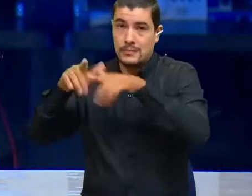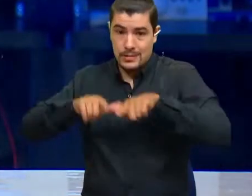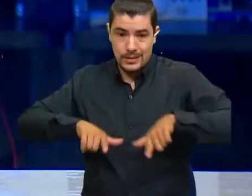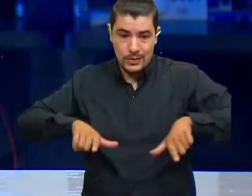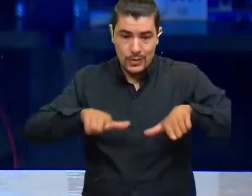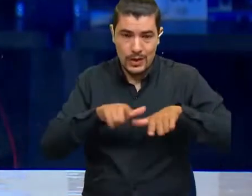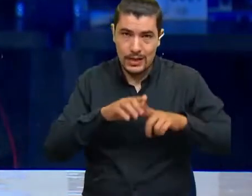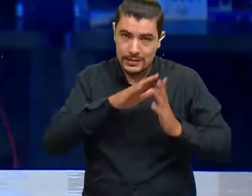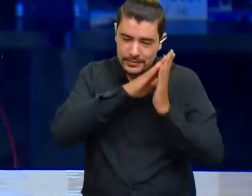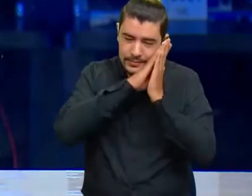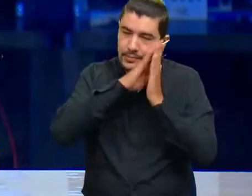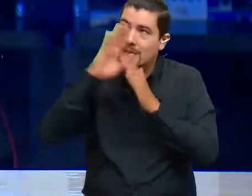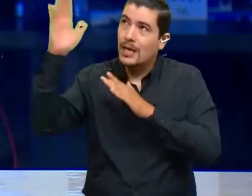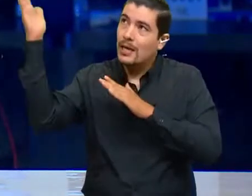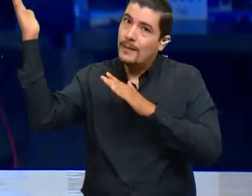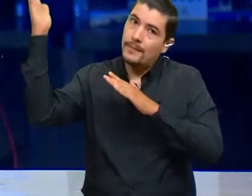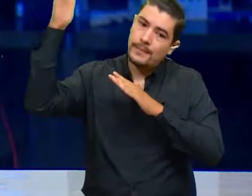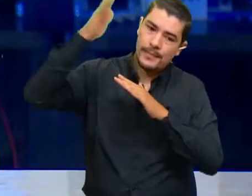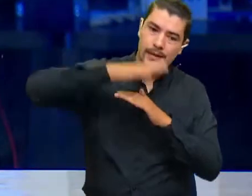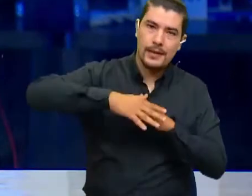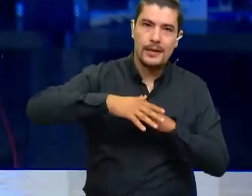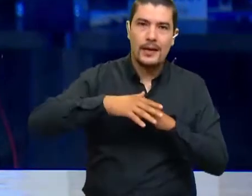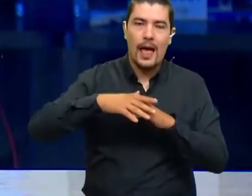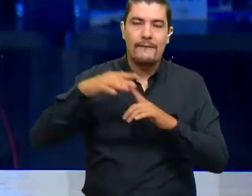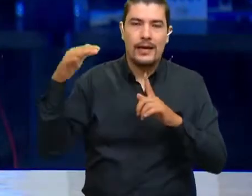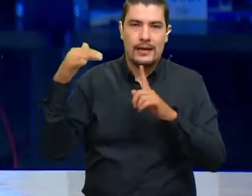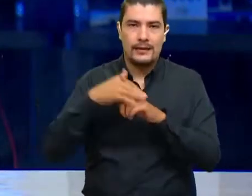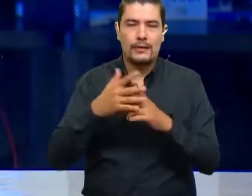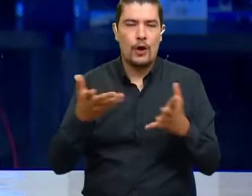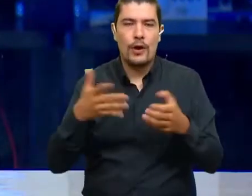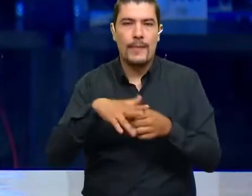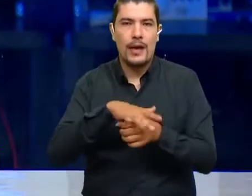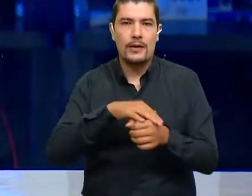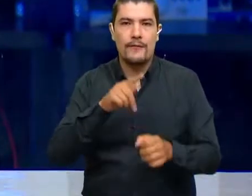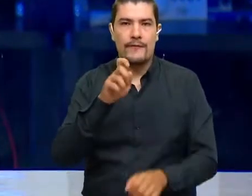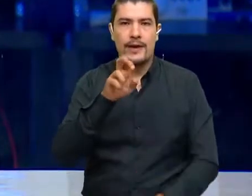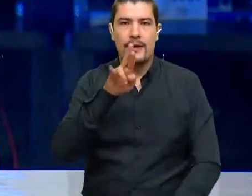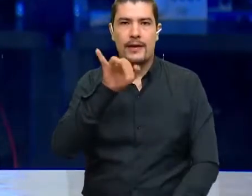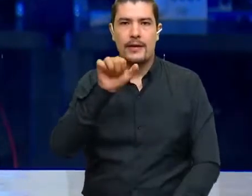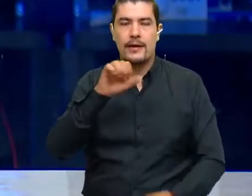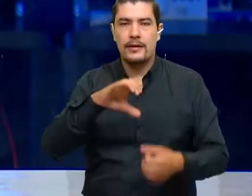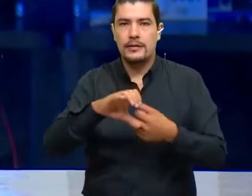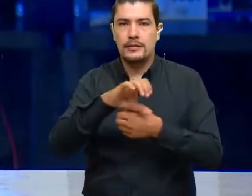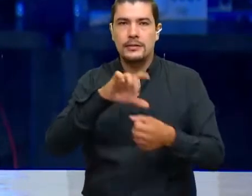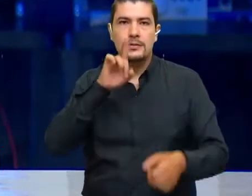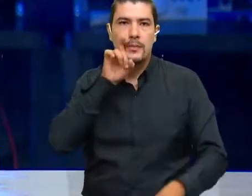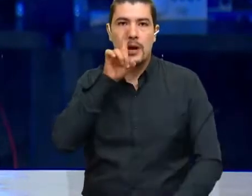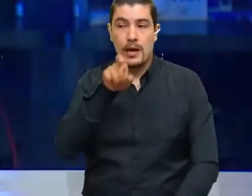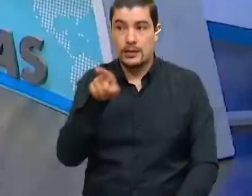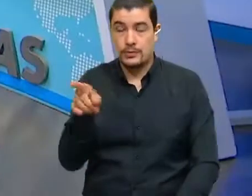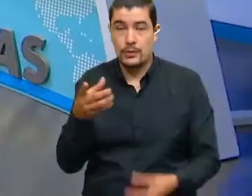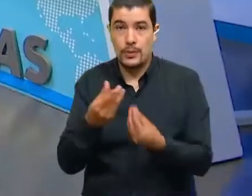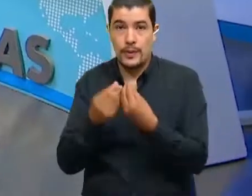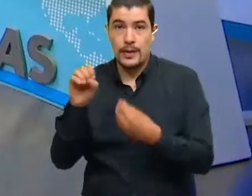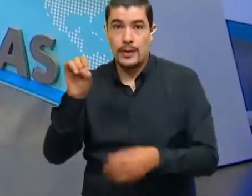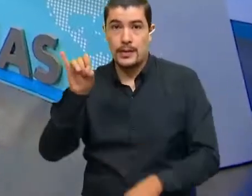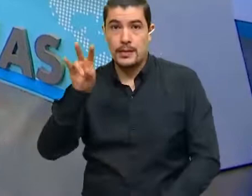este caso se registró en el barrio de la feria de bucaramanga y allí se encuentra iván ávila iban buenas tardes